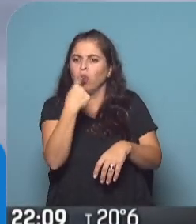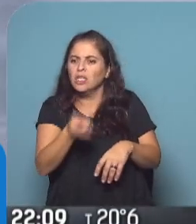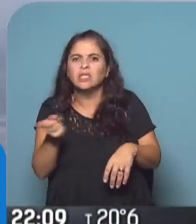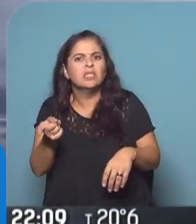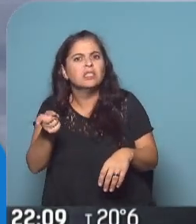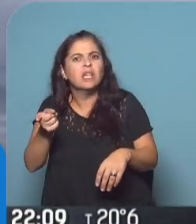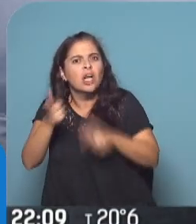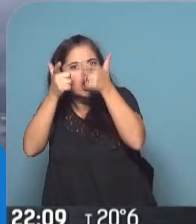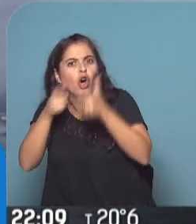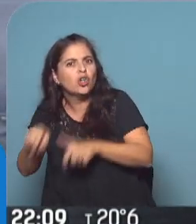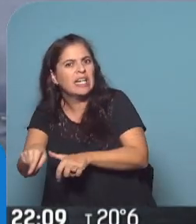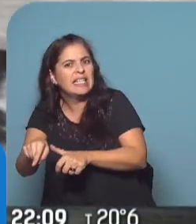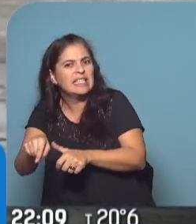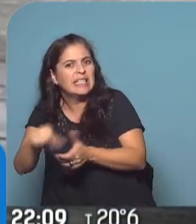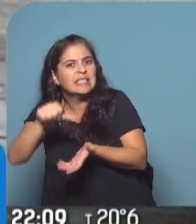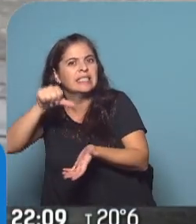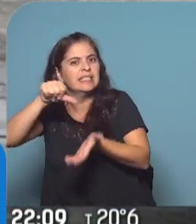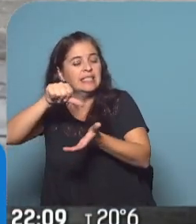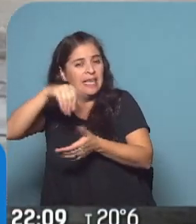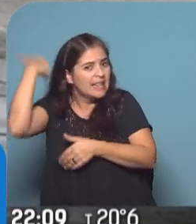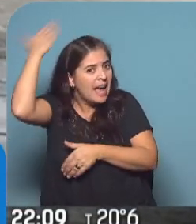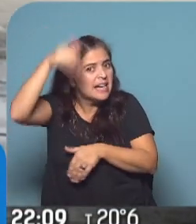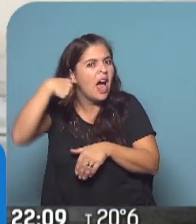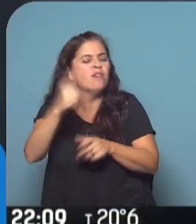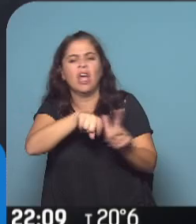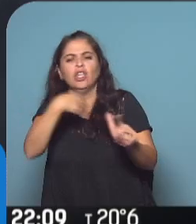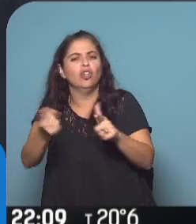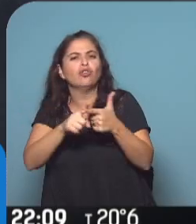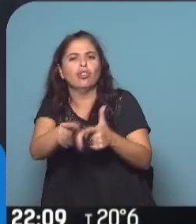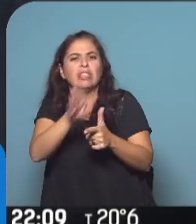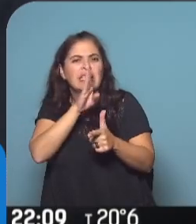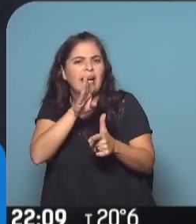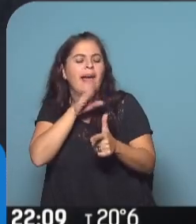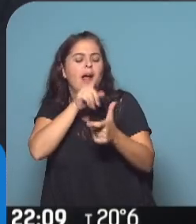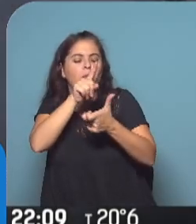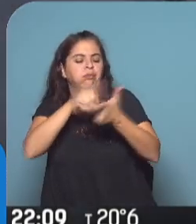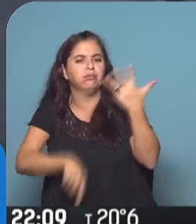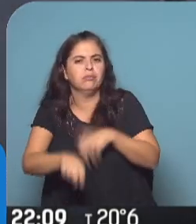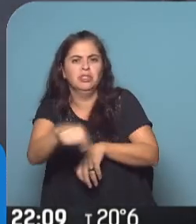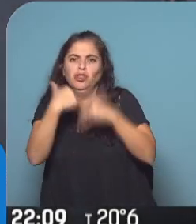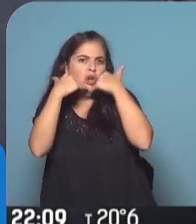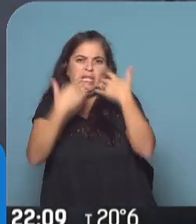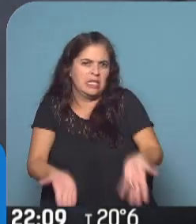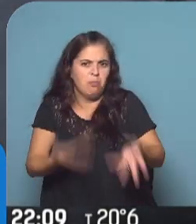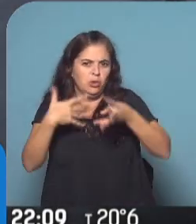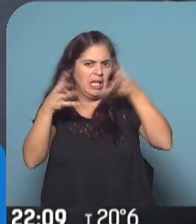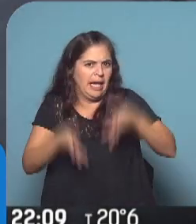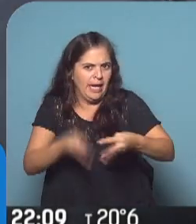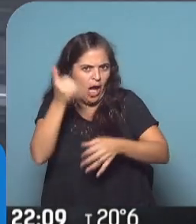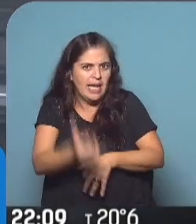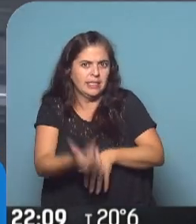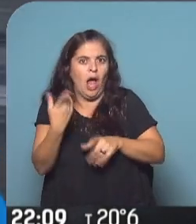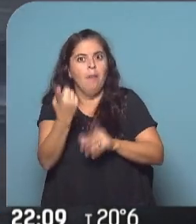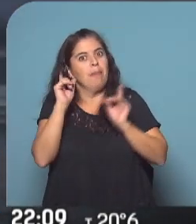saudí y actores como Bolton, a quienes no les preocupa jugar con fuego siempre que el costo lo paguen otros.